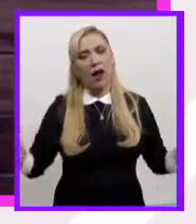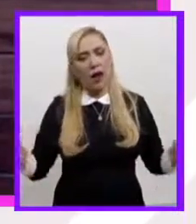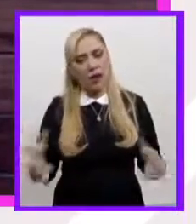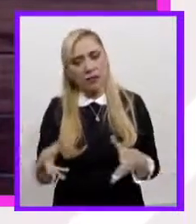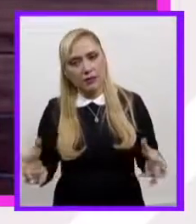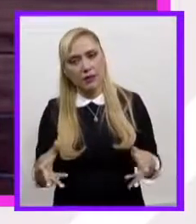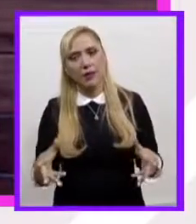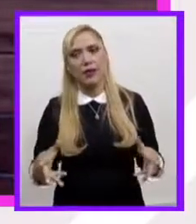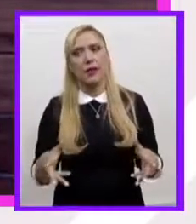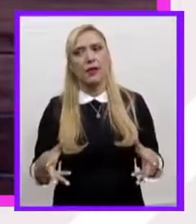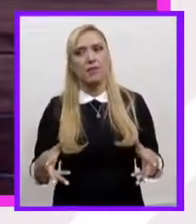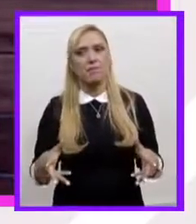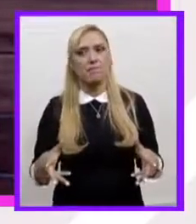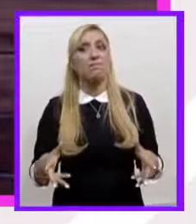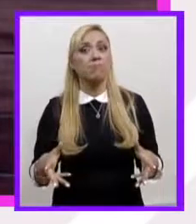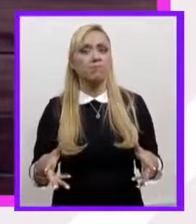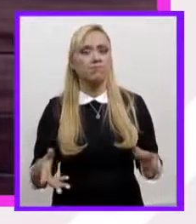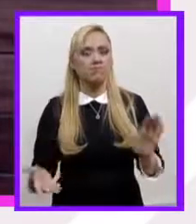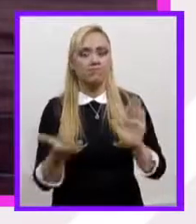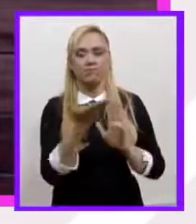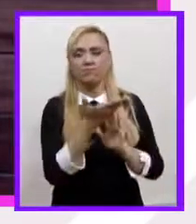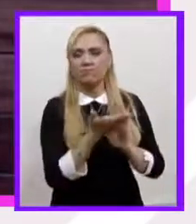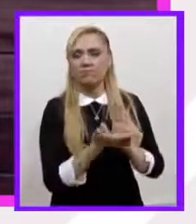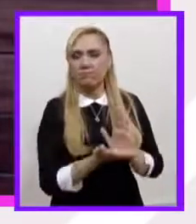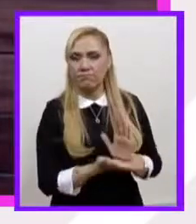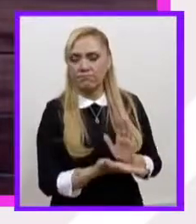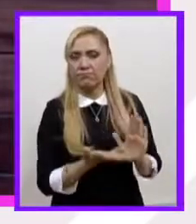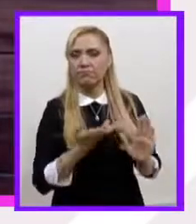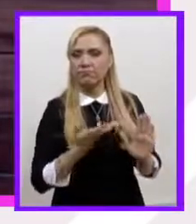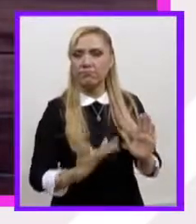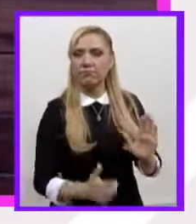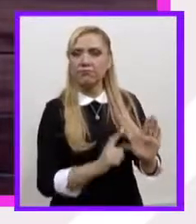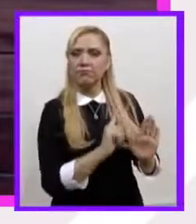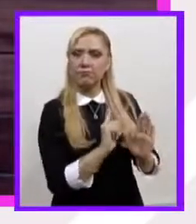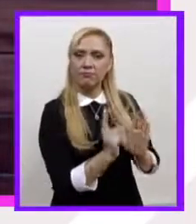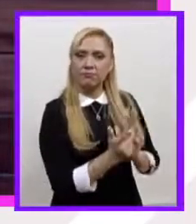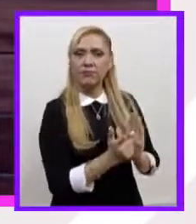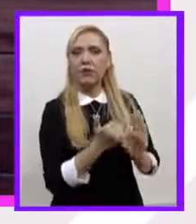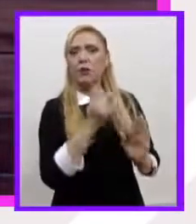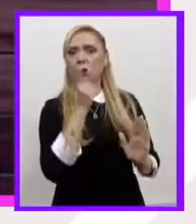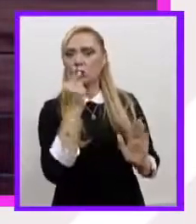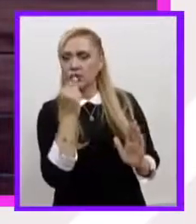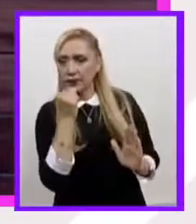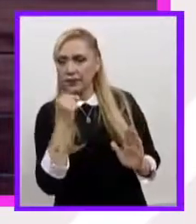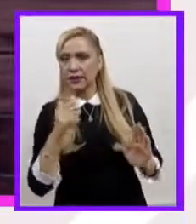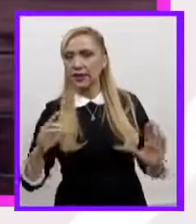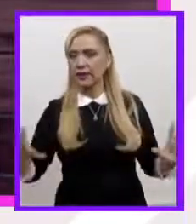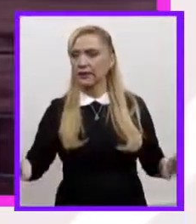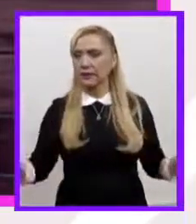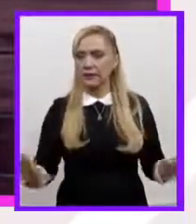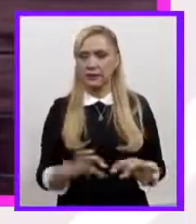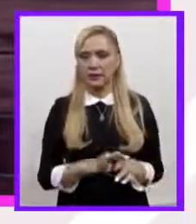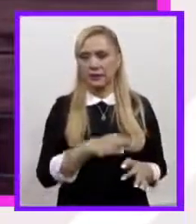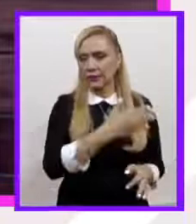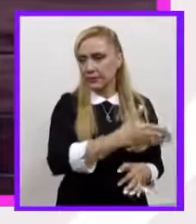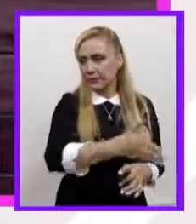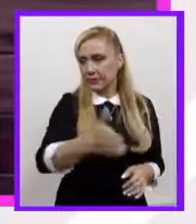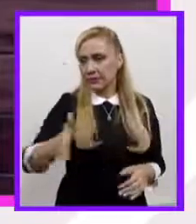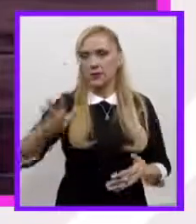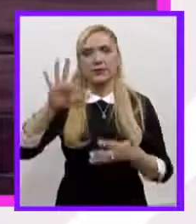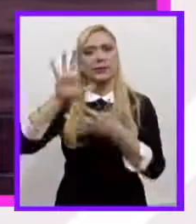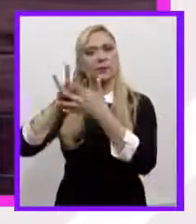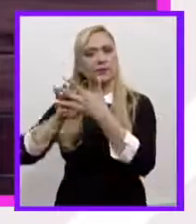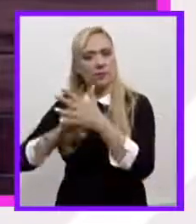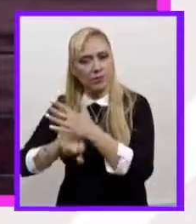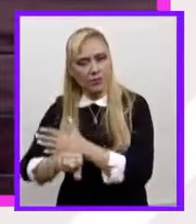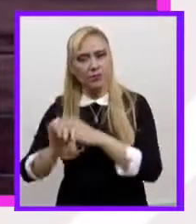los agentes activos que actúan, es decir, todas las policías, desde las que incluyen el sistema penitenciario,